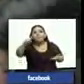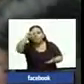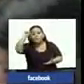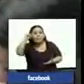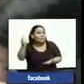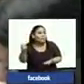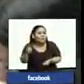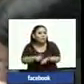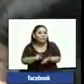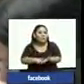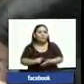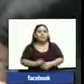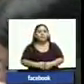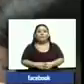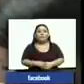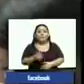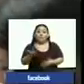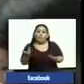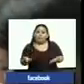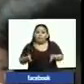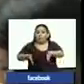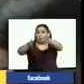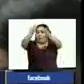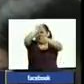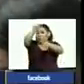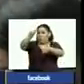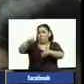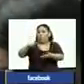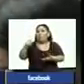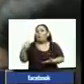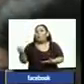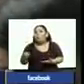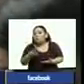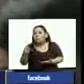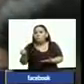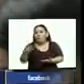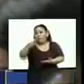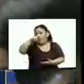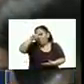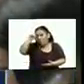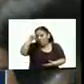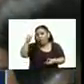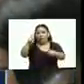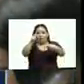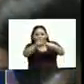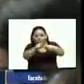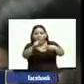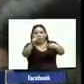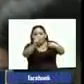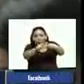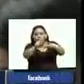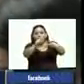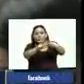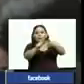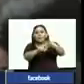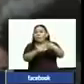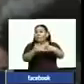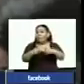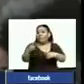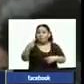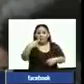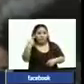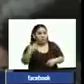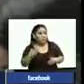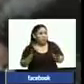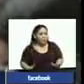Se le van a la fiscalía, se le van asignando cada vez nuevas atribuciones, nuevas responsabilidades, pero la realidad es que no